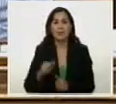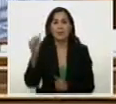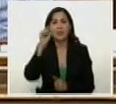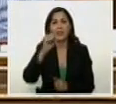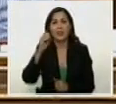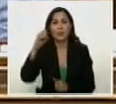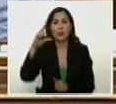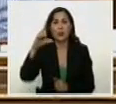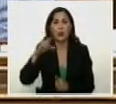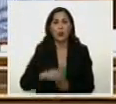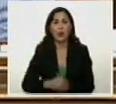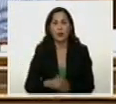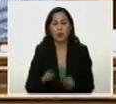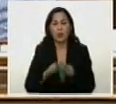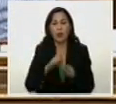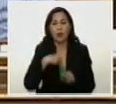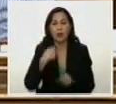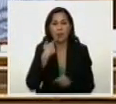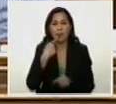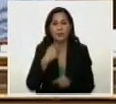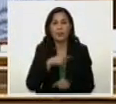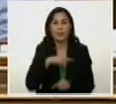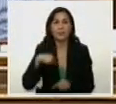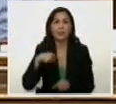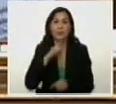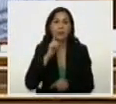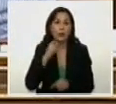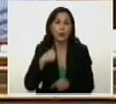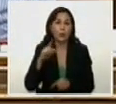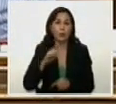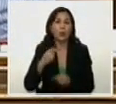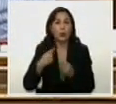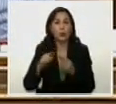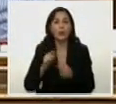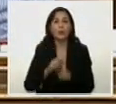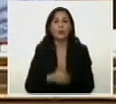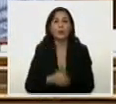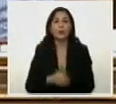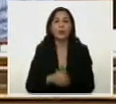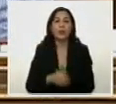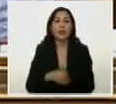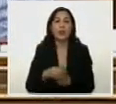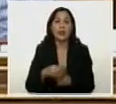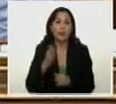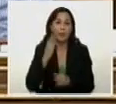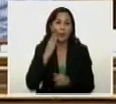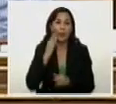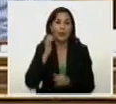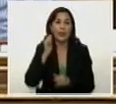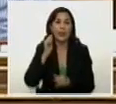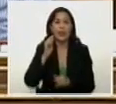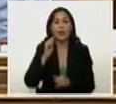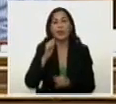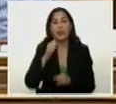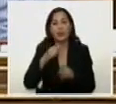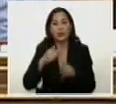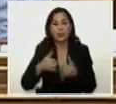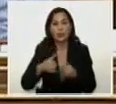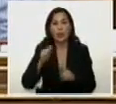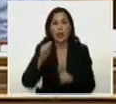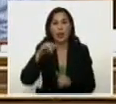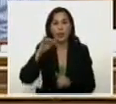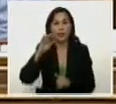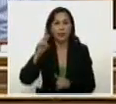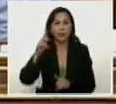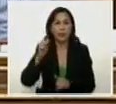Sol, Sol. Sandino tiene un problema con los niños, me dice. Se mejoren los niños pronto, pues. Y estamos todos